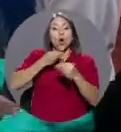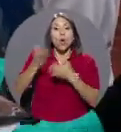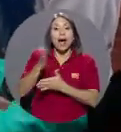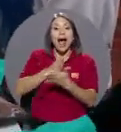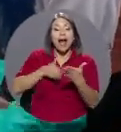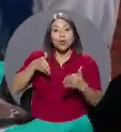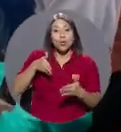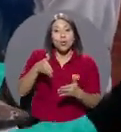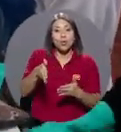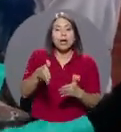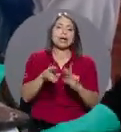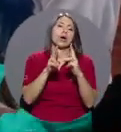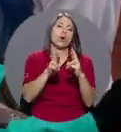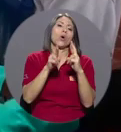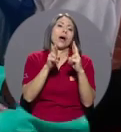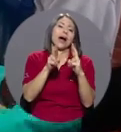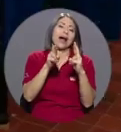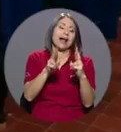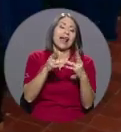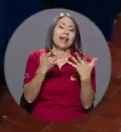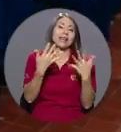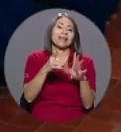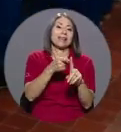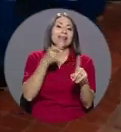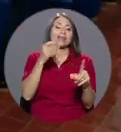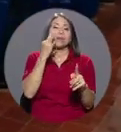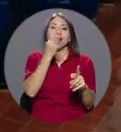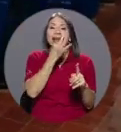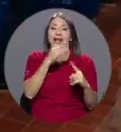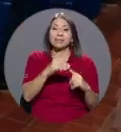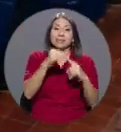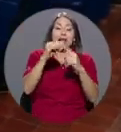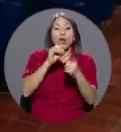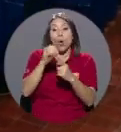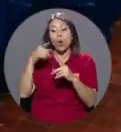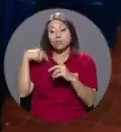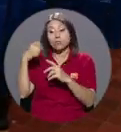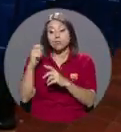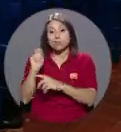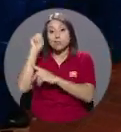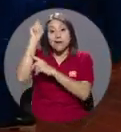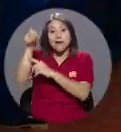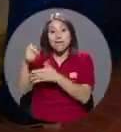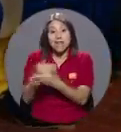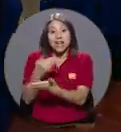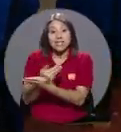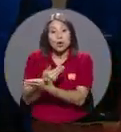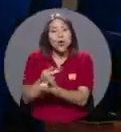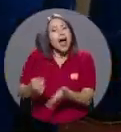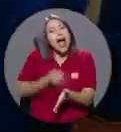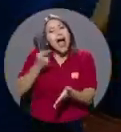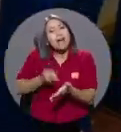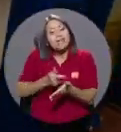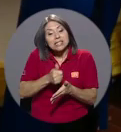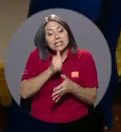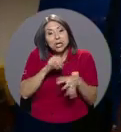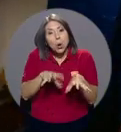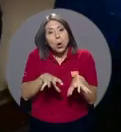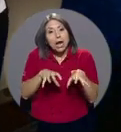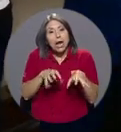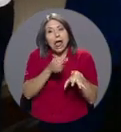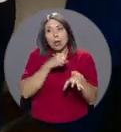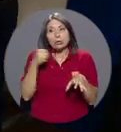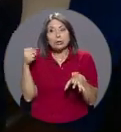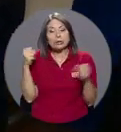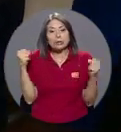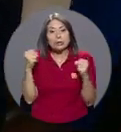acuícola. Si es de granja, mejor; si es fresco, mejor. A veces tenemos accesibles algunos productos congelados, pero esto, bueno, no ayuda mucho